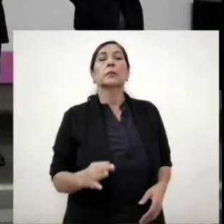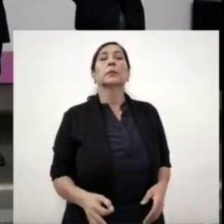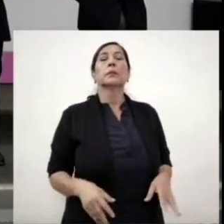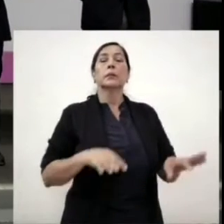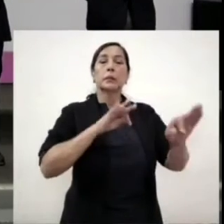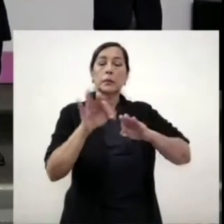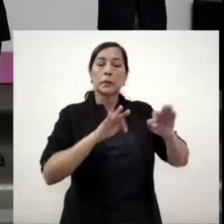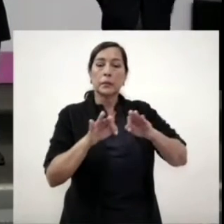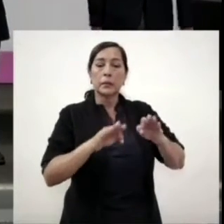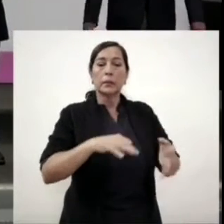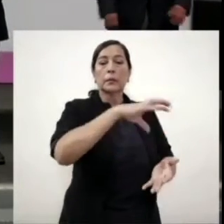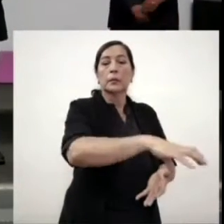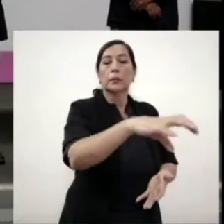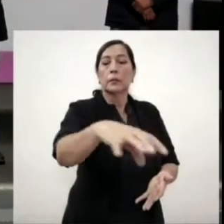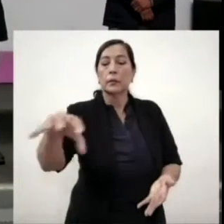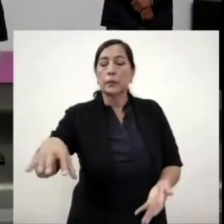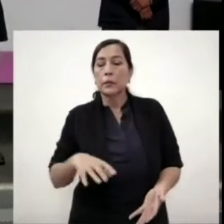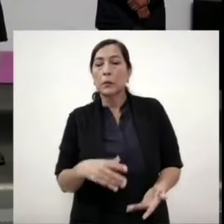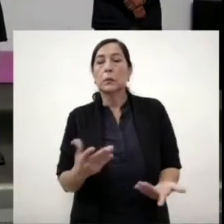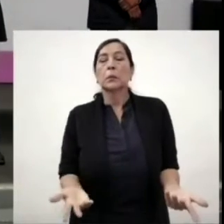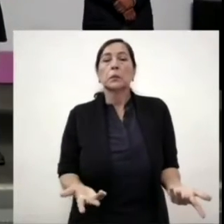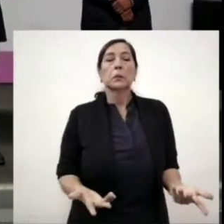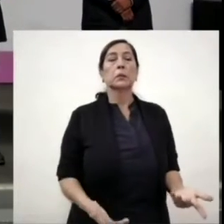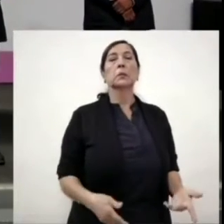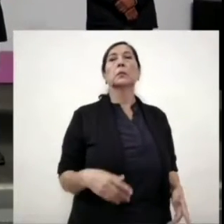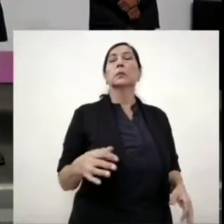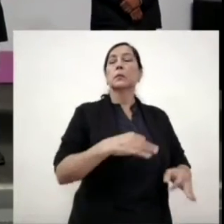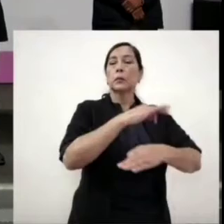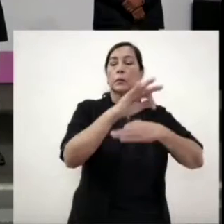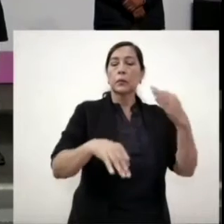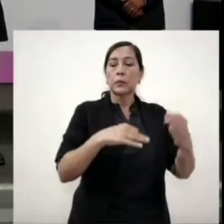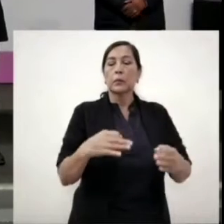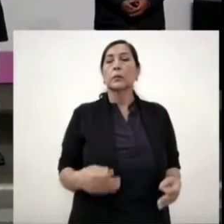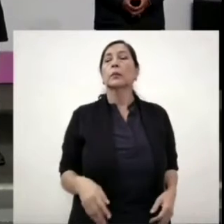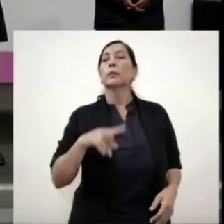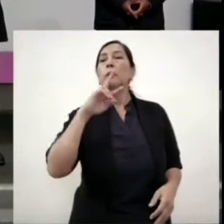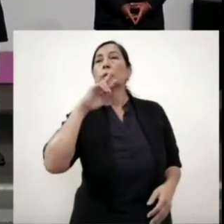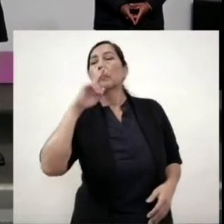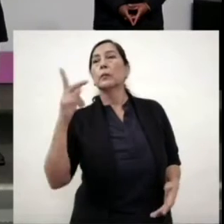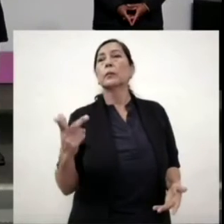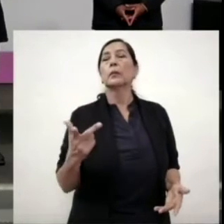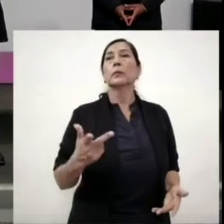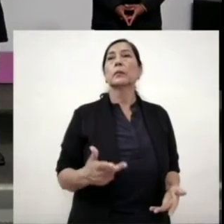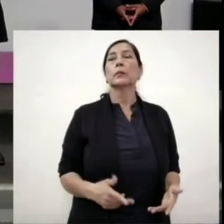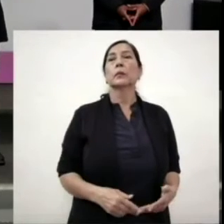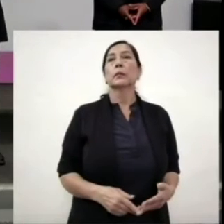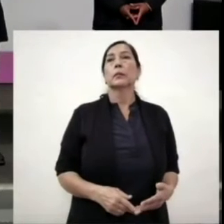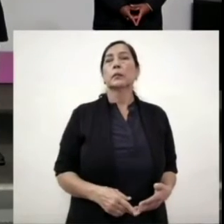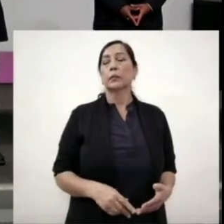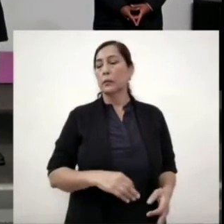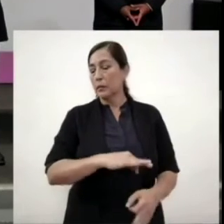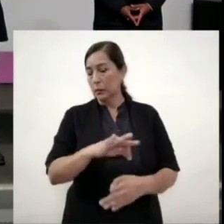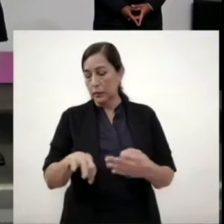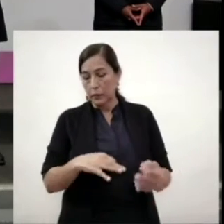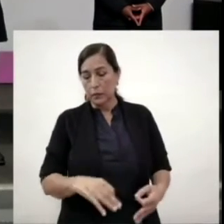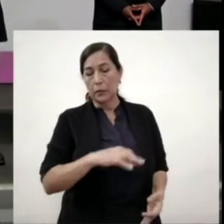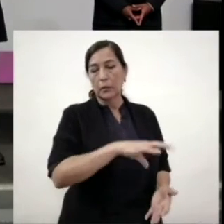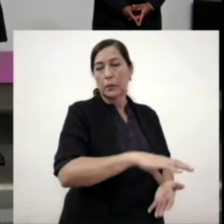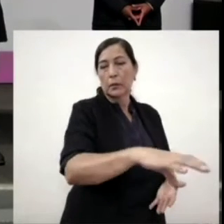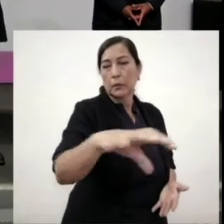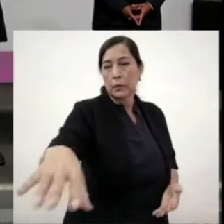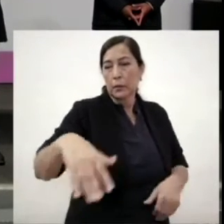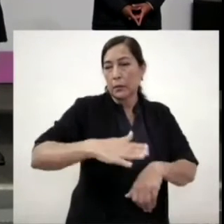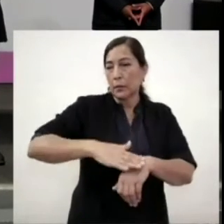sociales, de convivencia en las colonias, en las comunidades